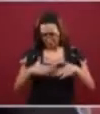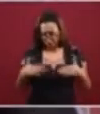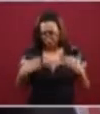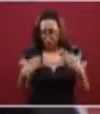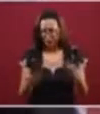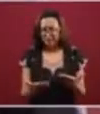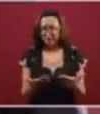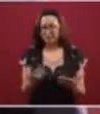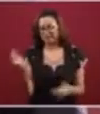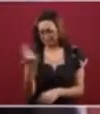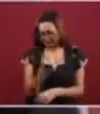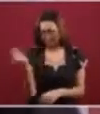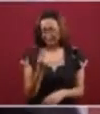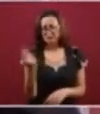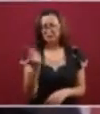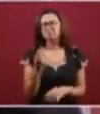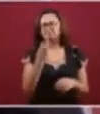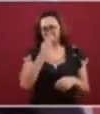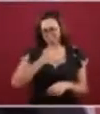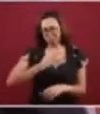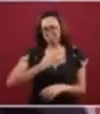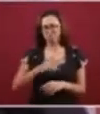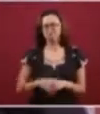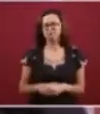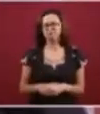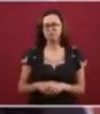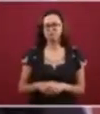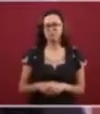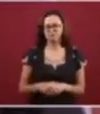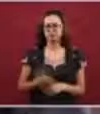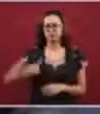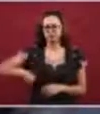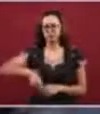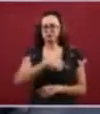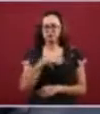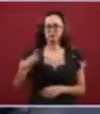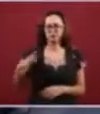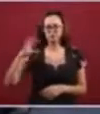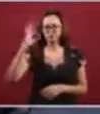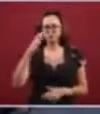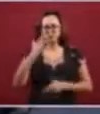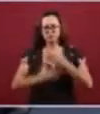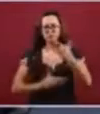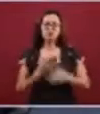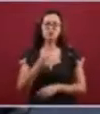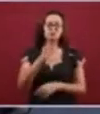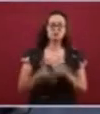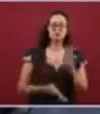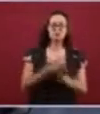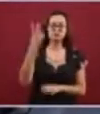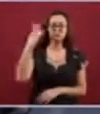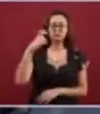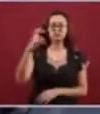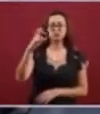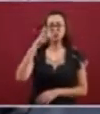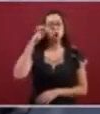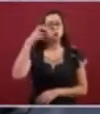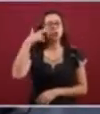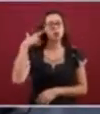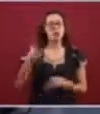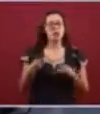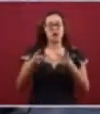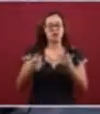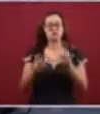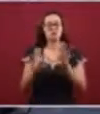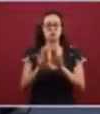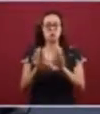necesitan para las noticias o para las informaciones. Estamos a su disposición. Lo del viaje a China, nada más, por favor, el objetivo, sí. Los